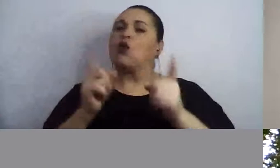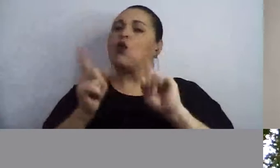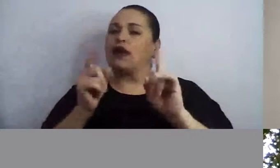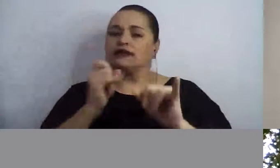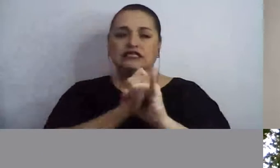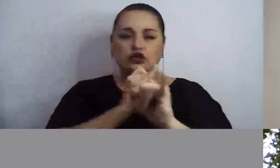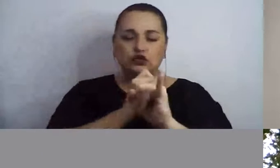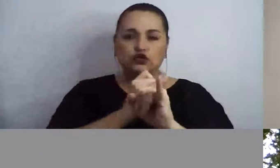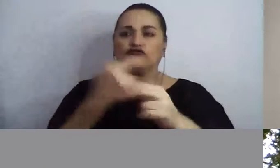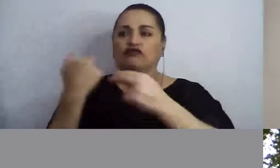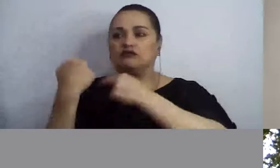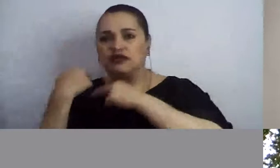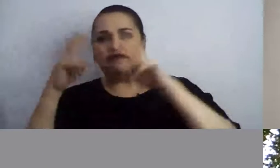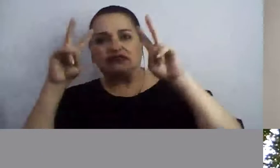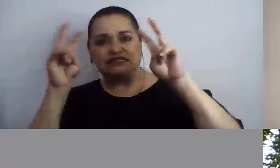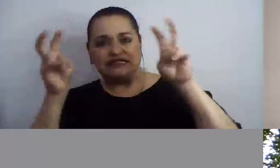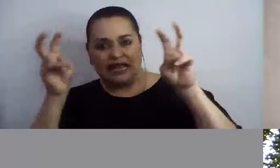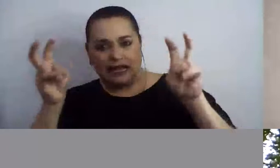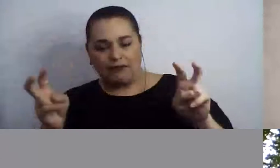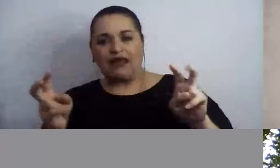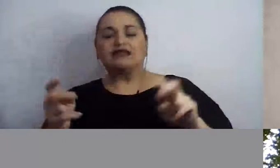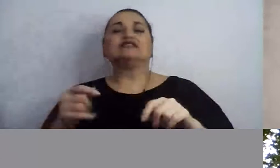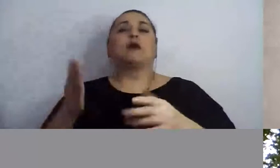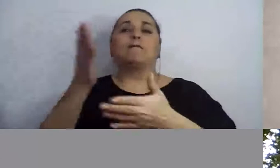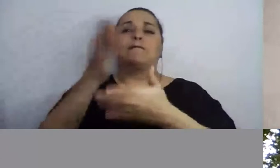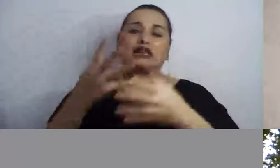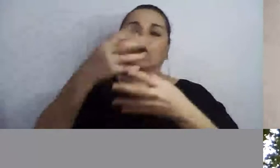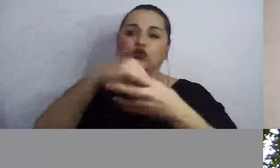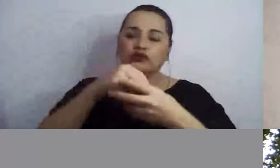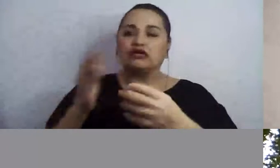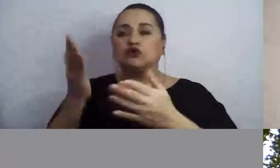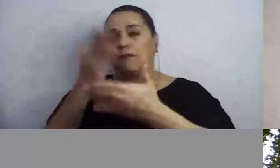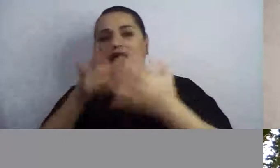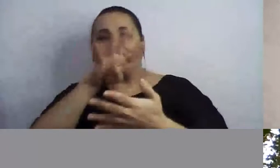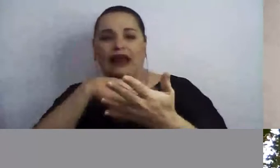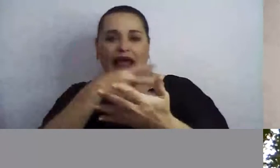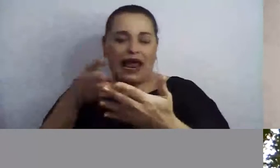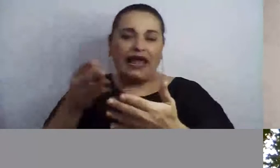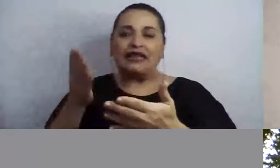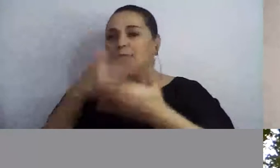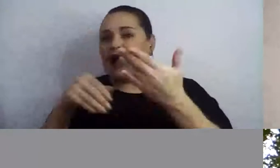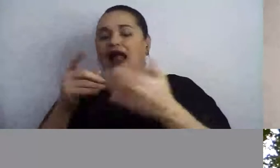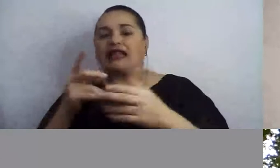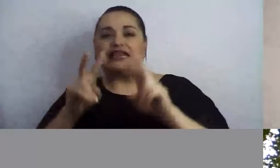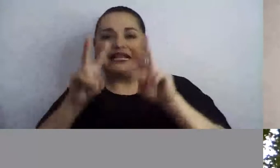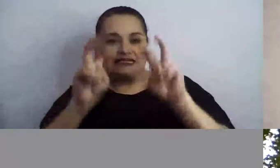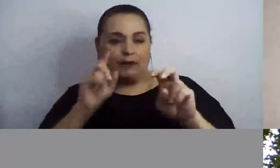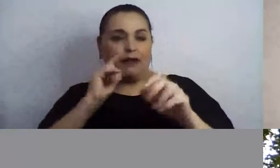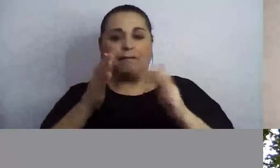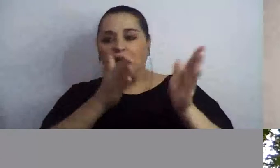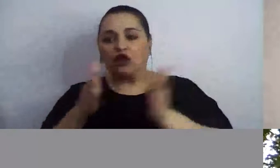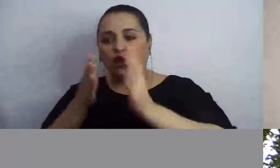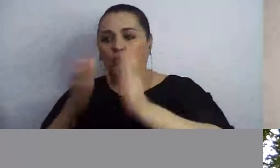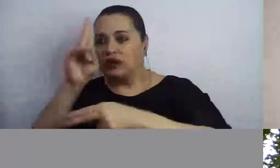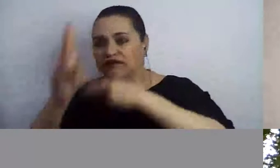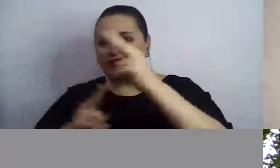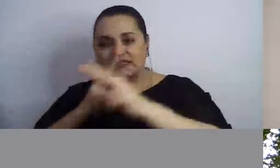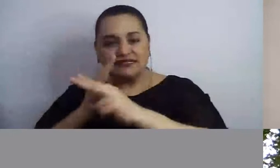responsables de los temas sea que las entendamos como parte del consenso como parte de la agenda como parte del examen periódico universal que sepamos que estamos hablando de lo mismo